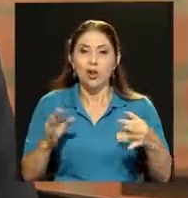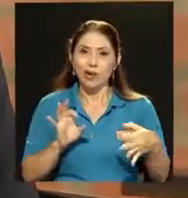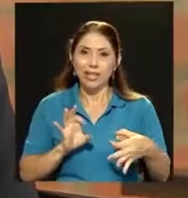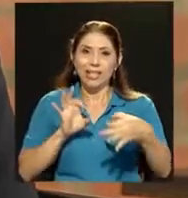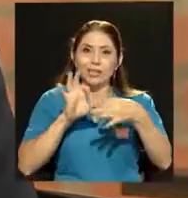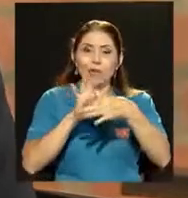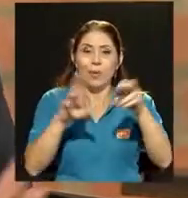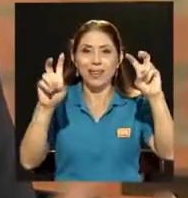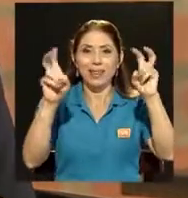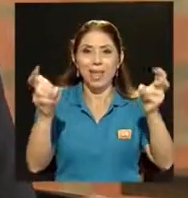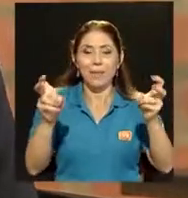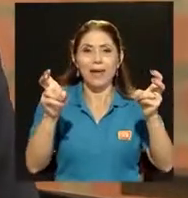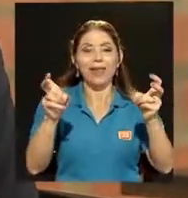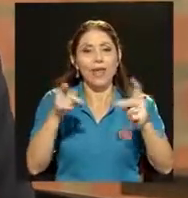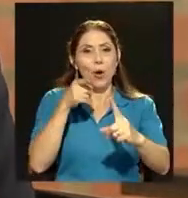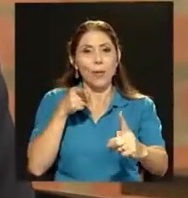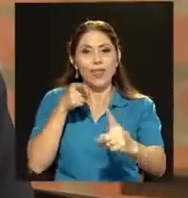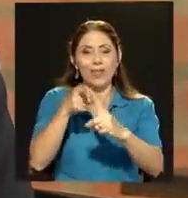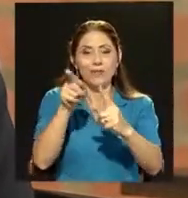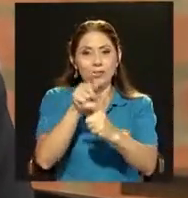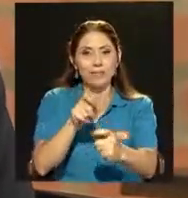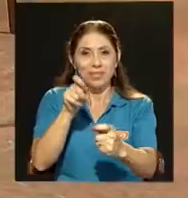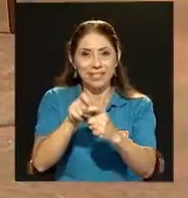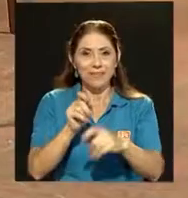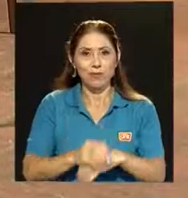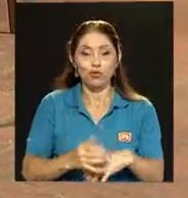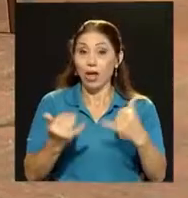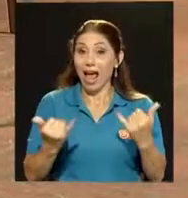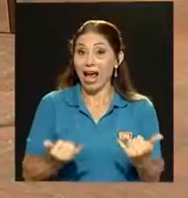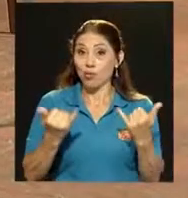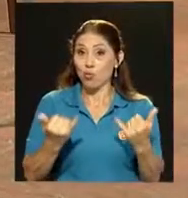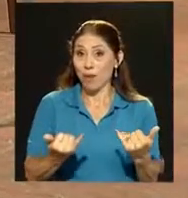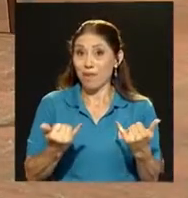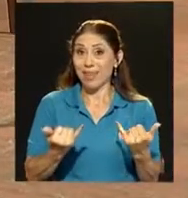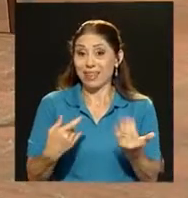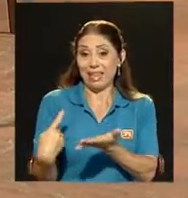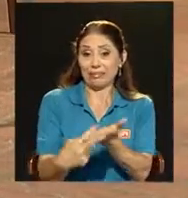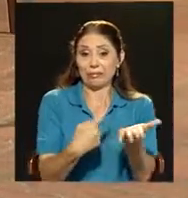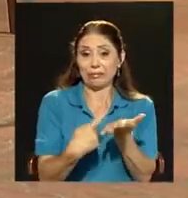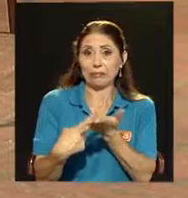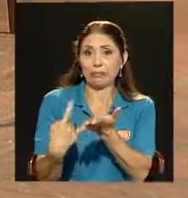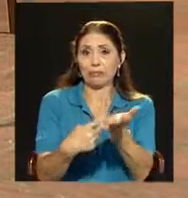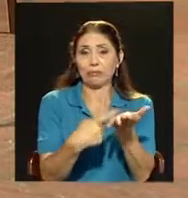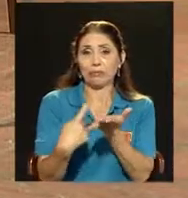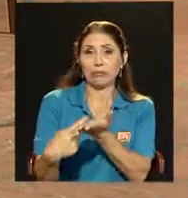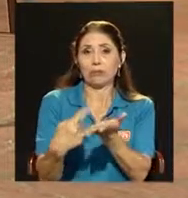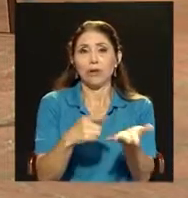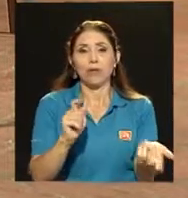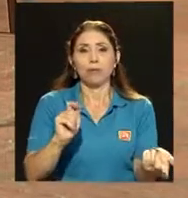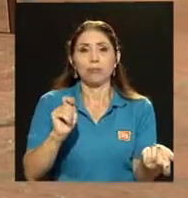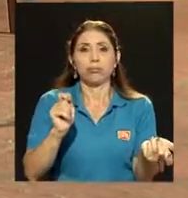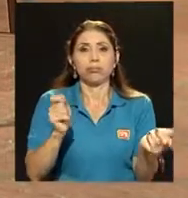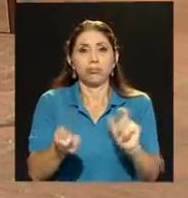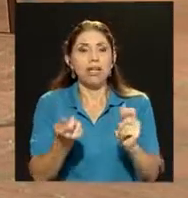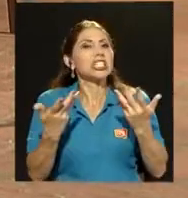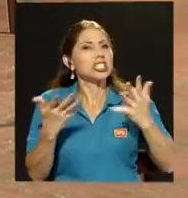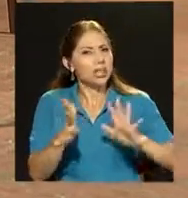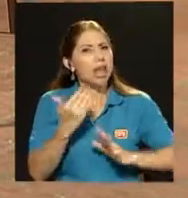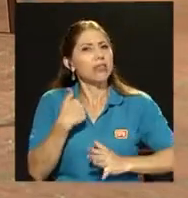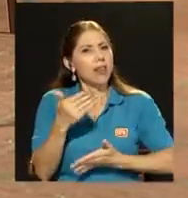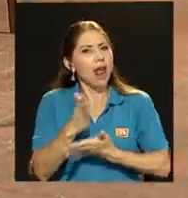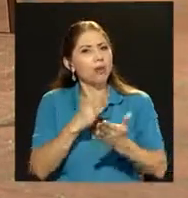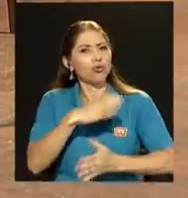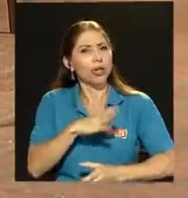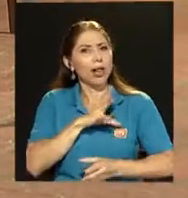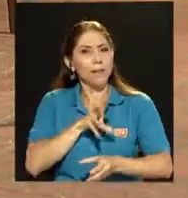específicos. La reforma que está actualmente en discusión contiene algunos de estos elementos, ¿verdad? No va a